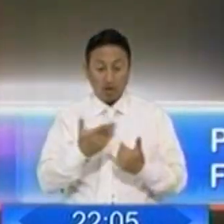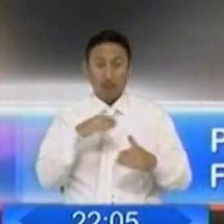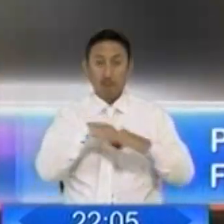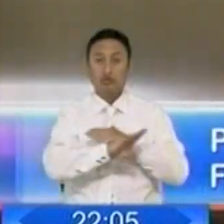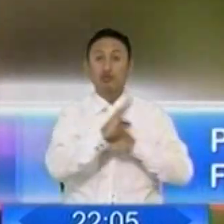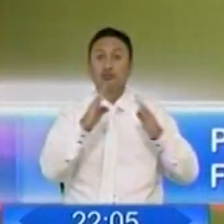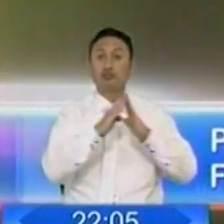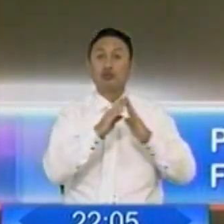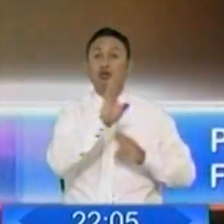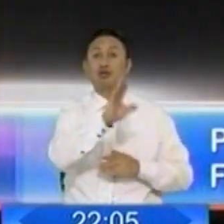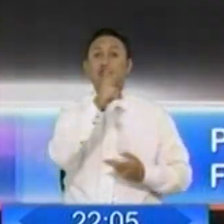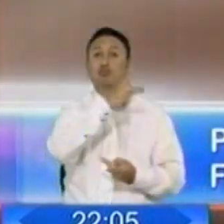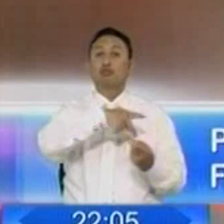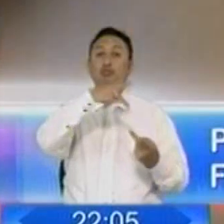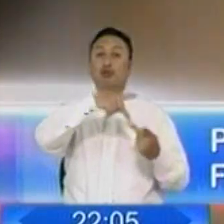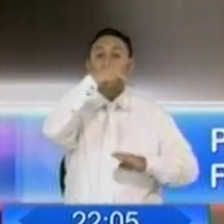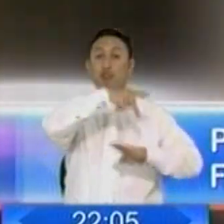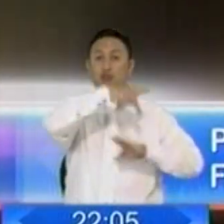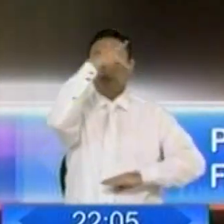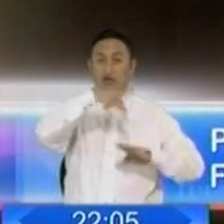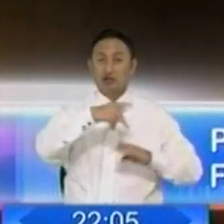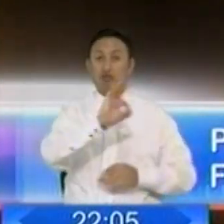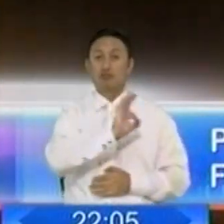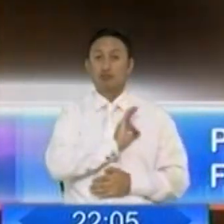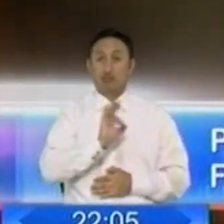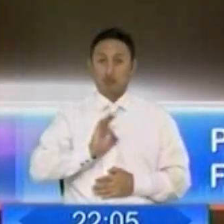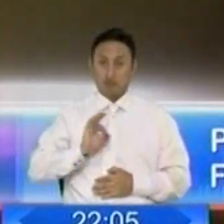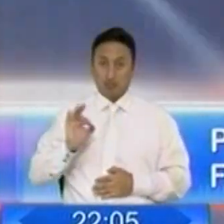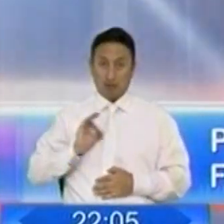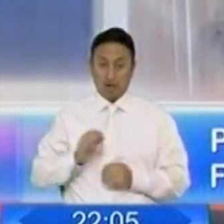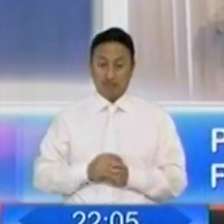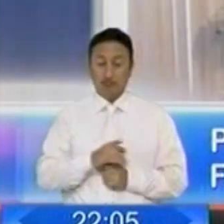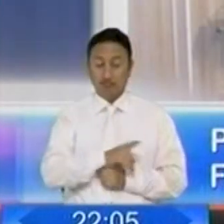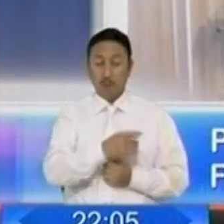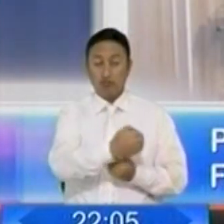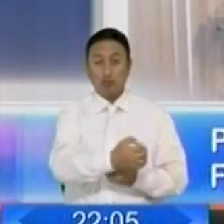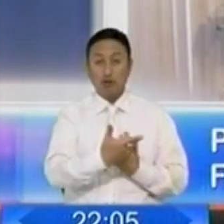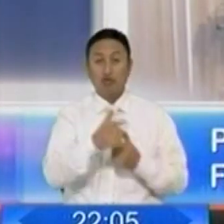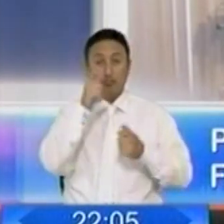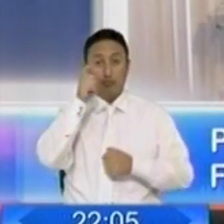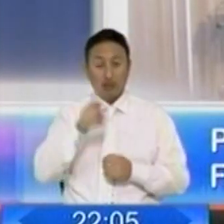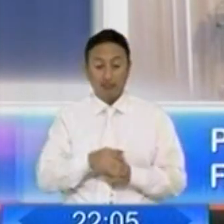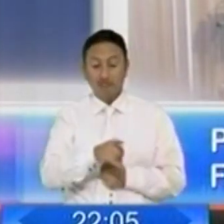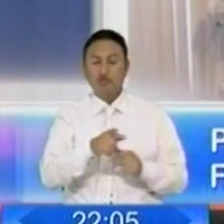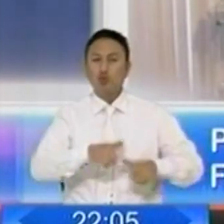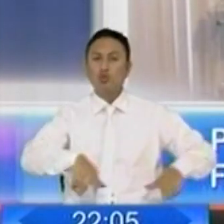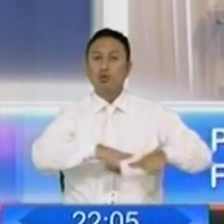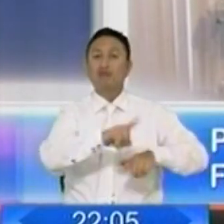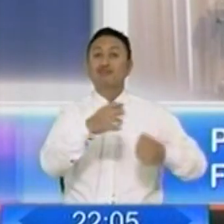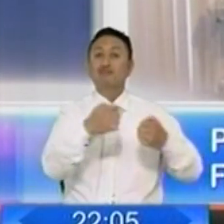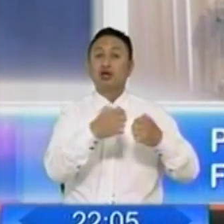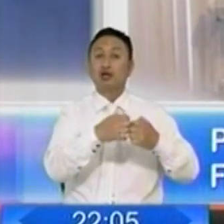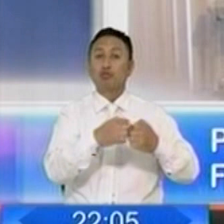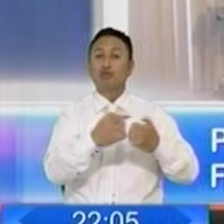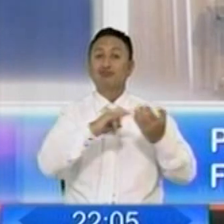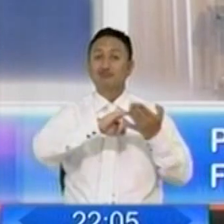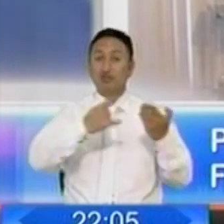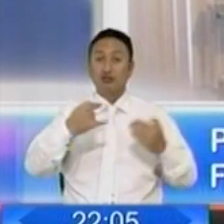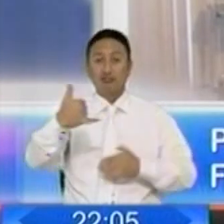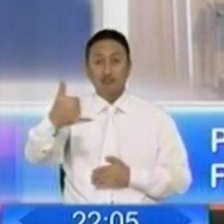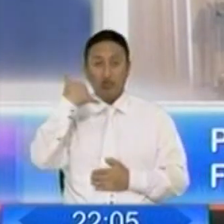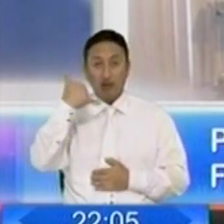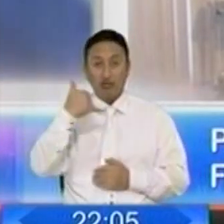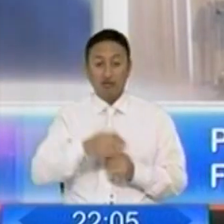allanamiento a la casa de la prefecta de Pichincha, Paola Pavón. Según información de la Fiscalía, en el lugar se encontraron equipos tecnológicos,